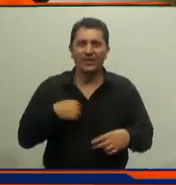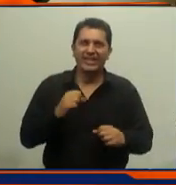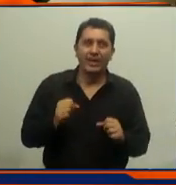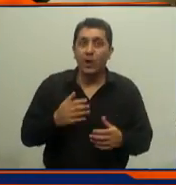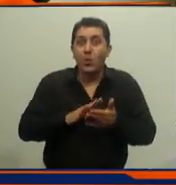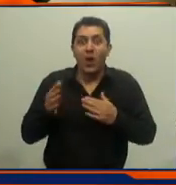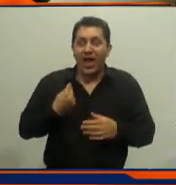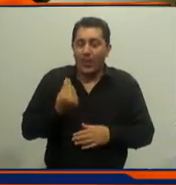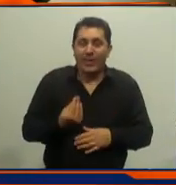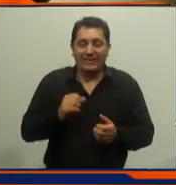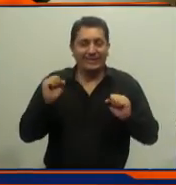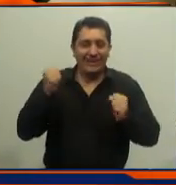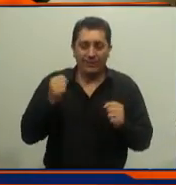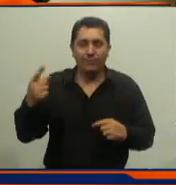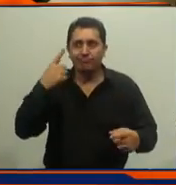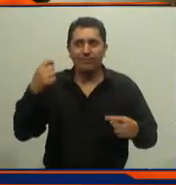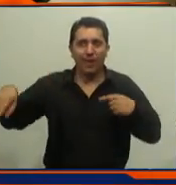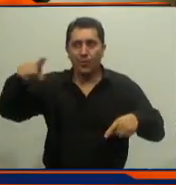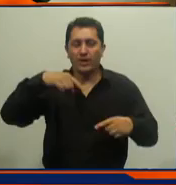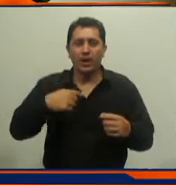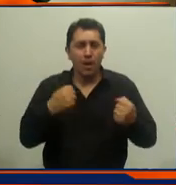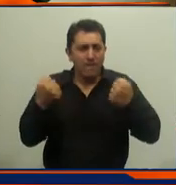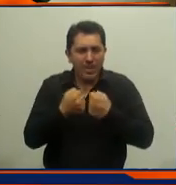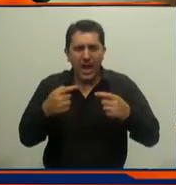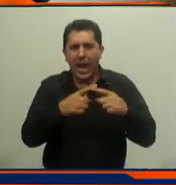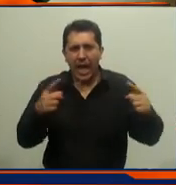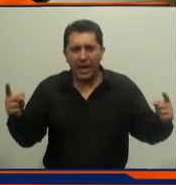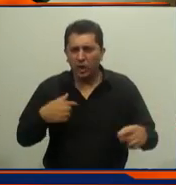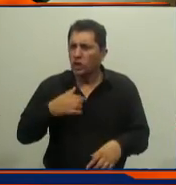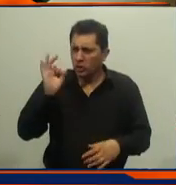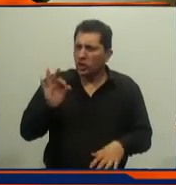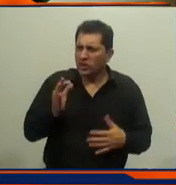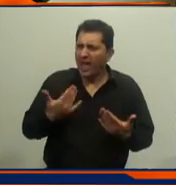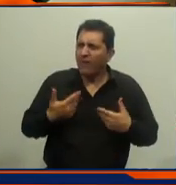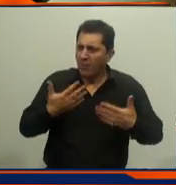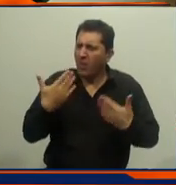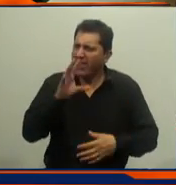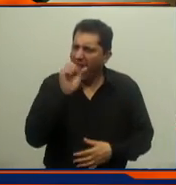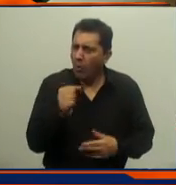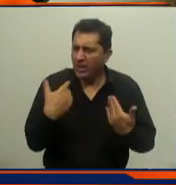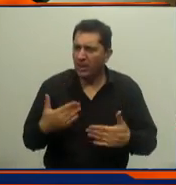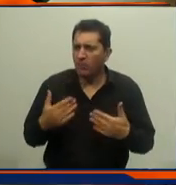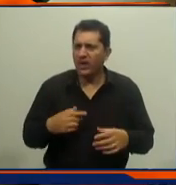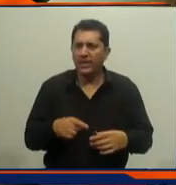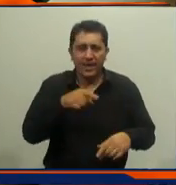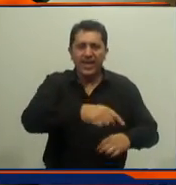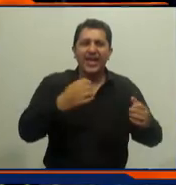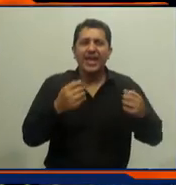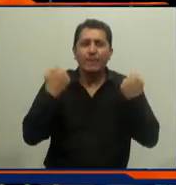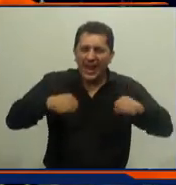novata como digo en nunca haber peleado tanto brawn yo sabía que tenían hasta para eso y para mucho más porque acá estábamos en el gimnasio peleando